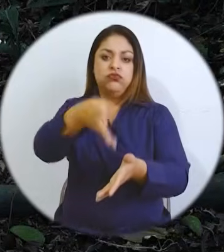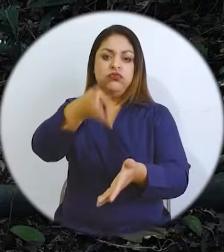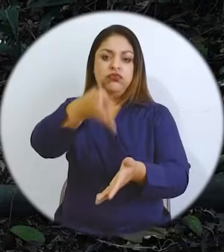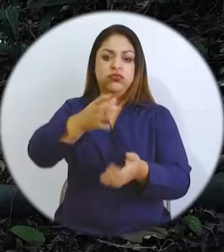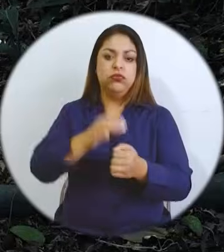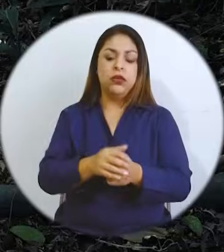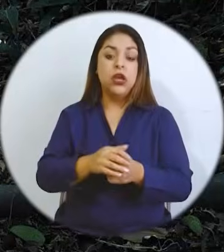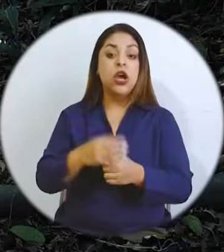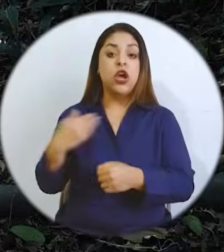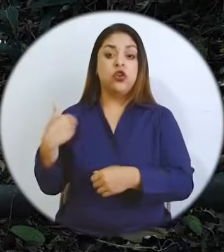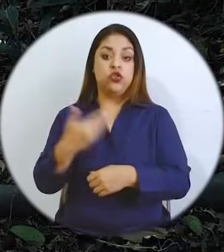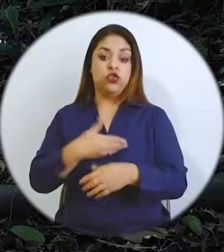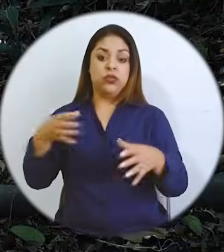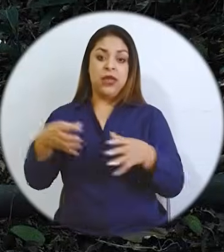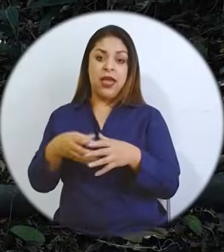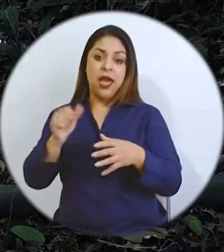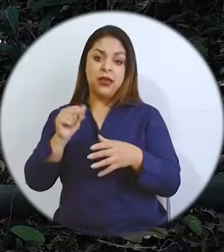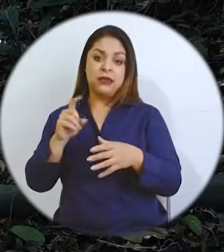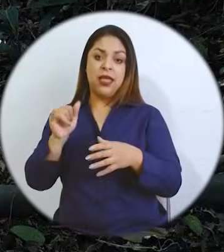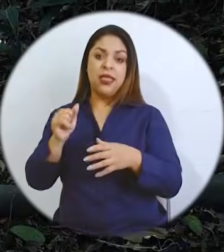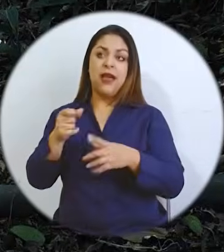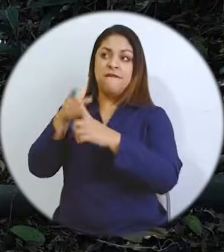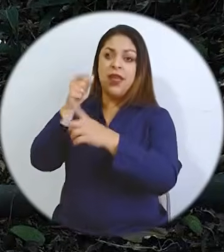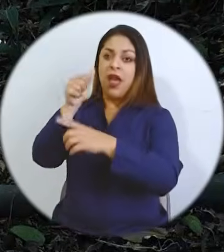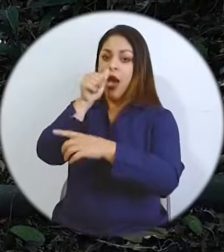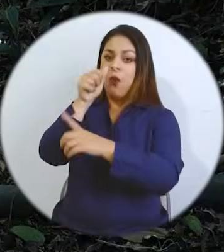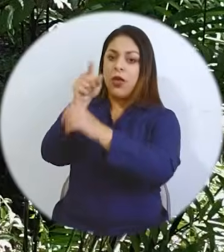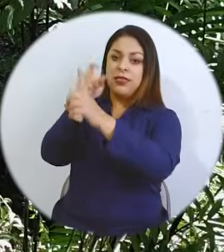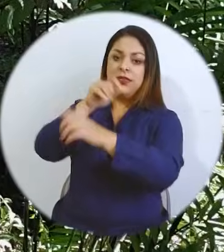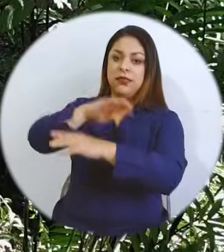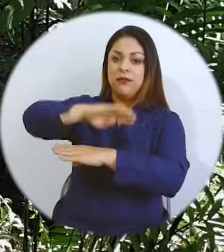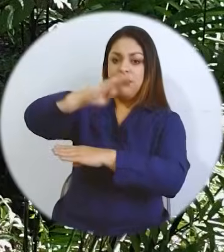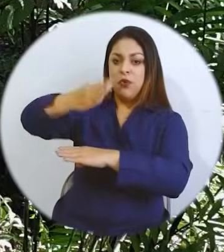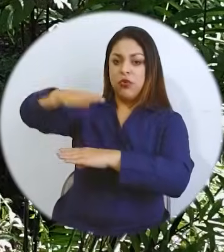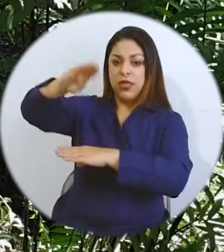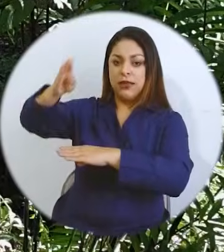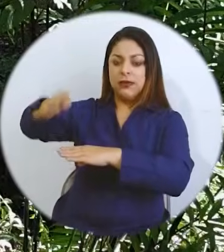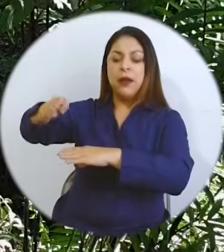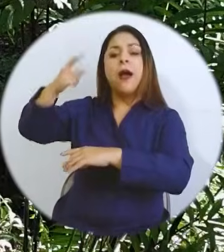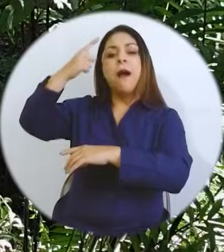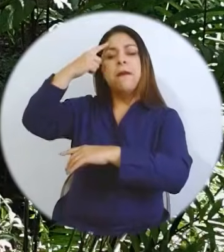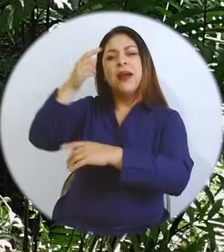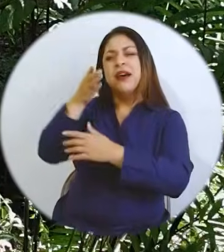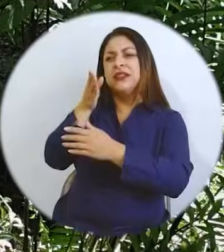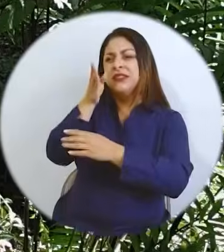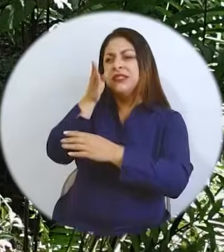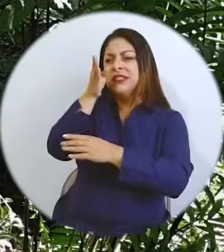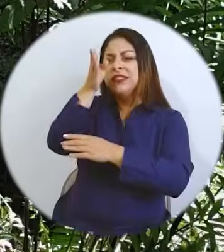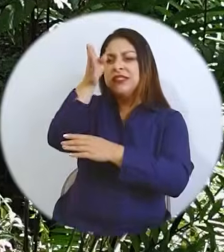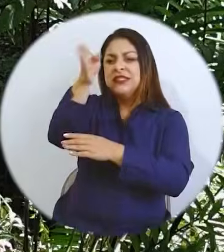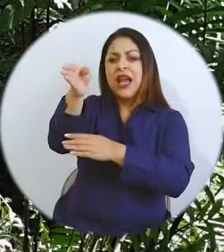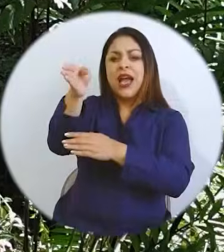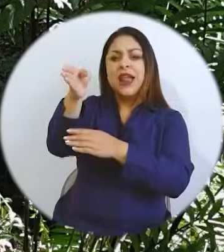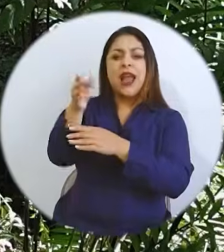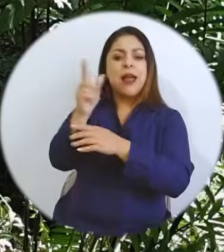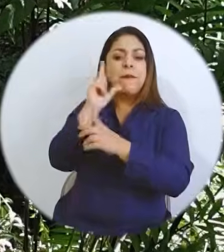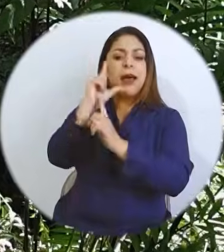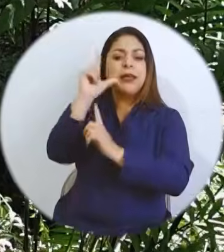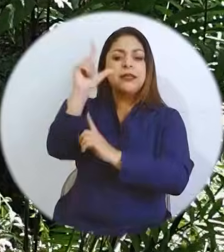todas vienen de la montaña. Y para llegar, por ejemplo, a una de las nacientes, la que está un poco más lejos, son 3 horas de